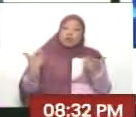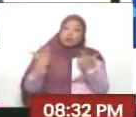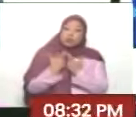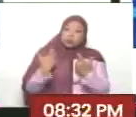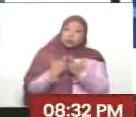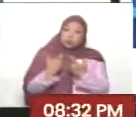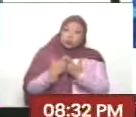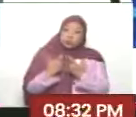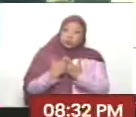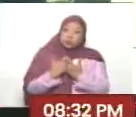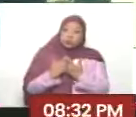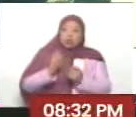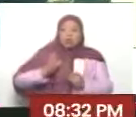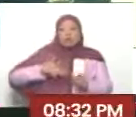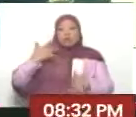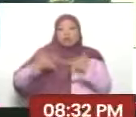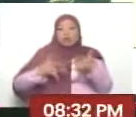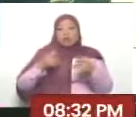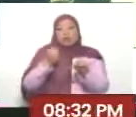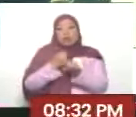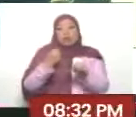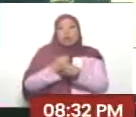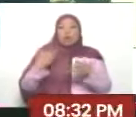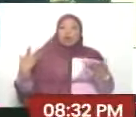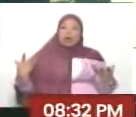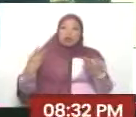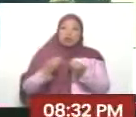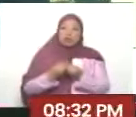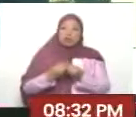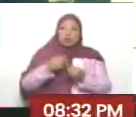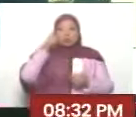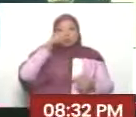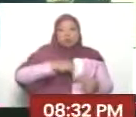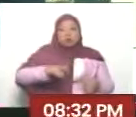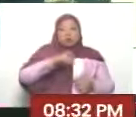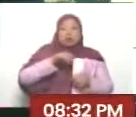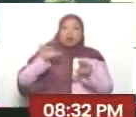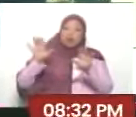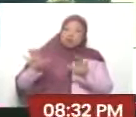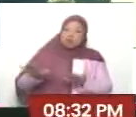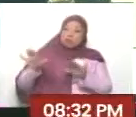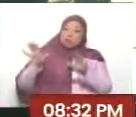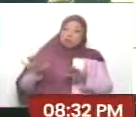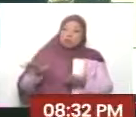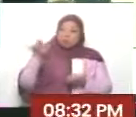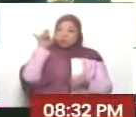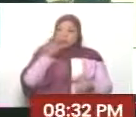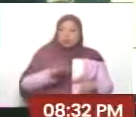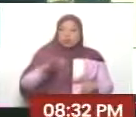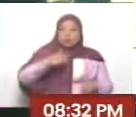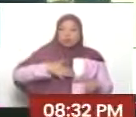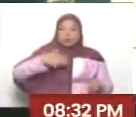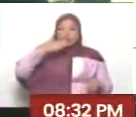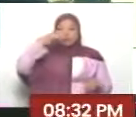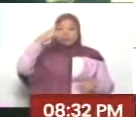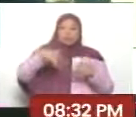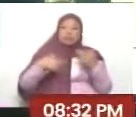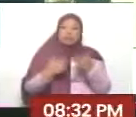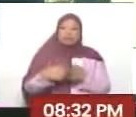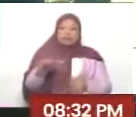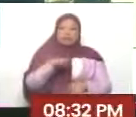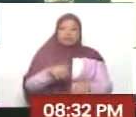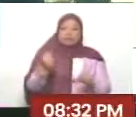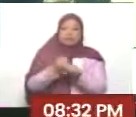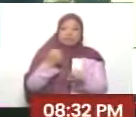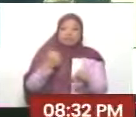matanza, y se puedan decretar conjuntamente entre los pueblos musulmanes, entre los pueblos árabes, entre los pueblos africanos,